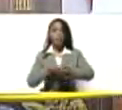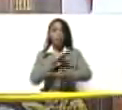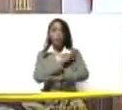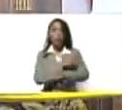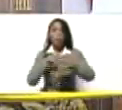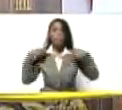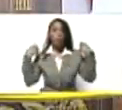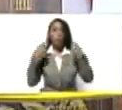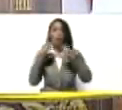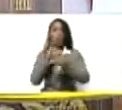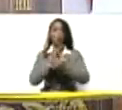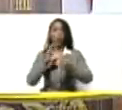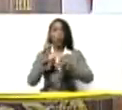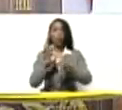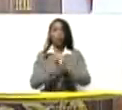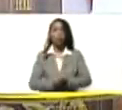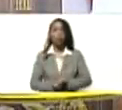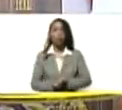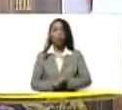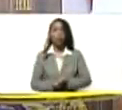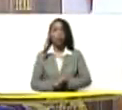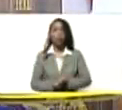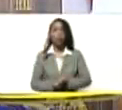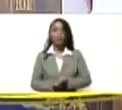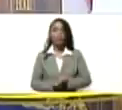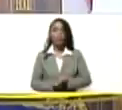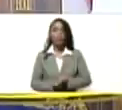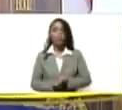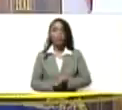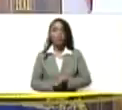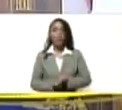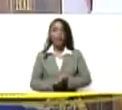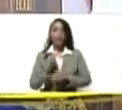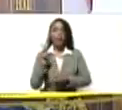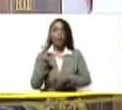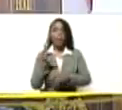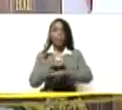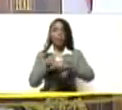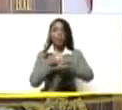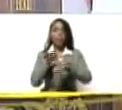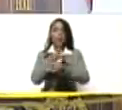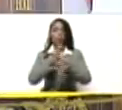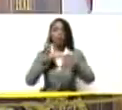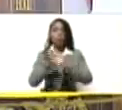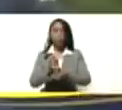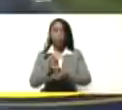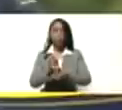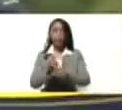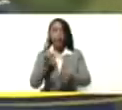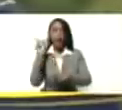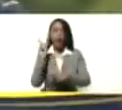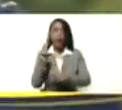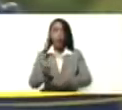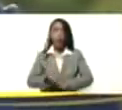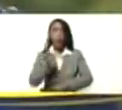para la cultura don ernesto villegas por el rap el benjamín